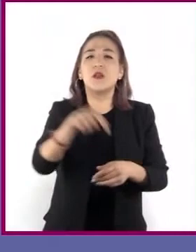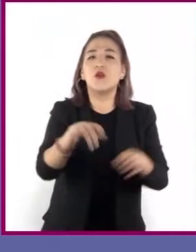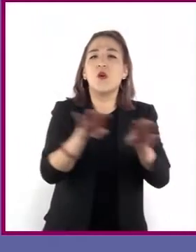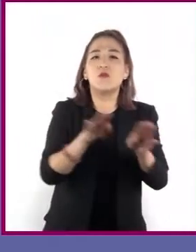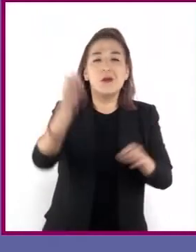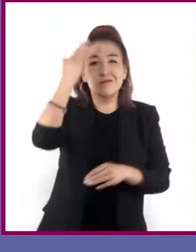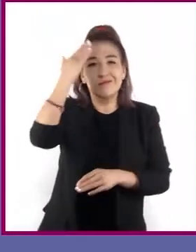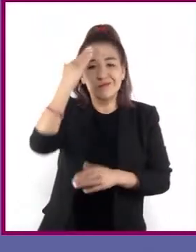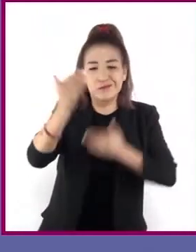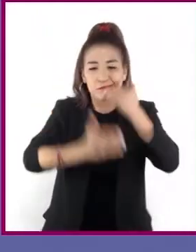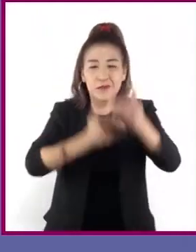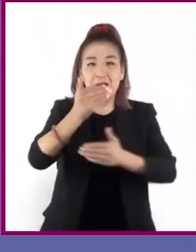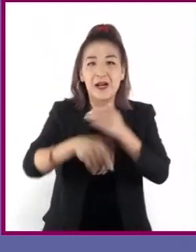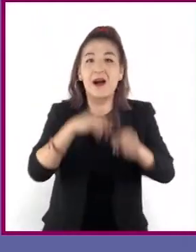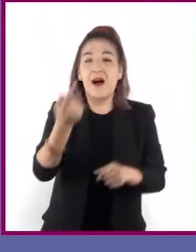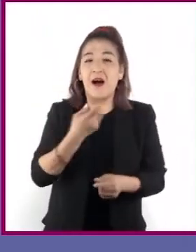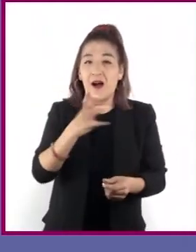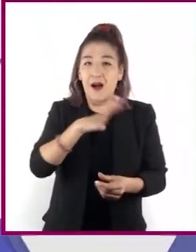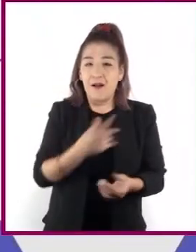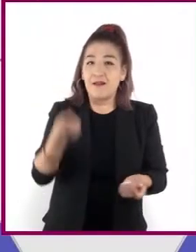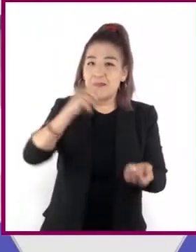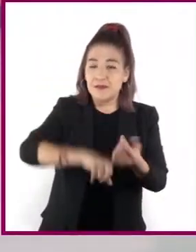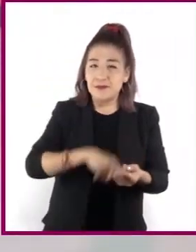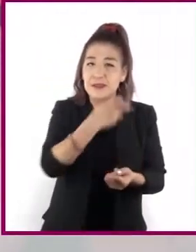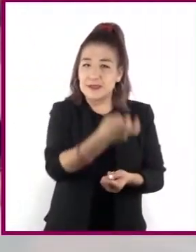los elementos que integremos?